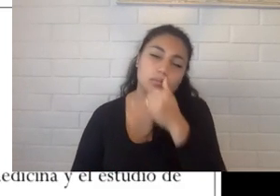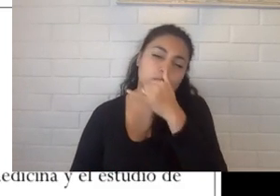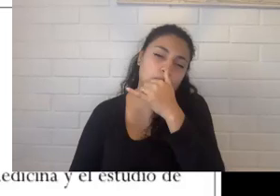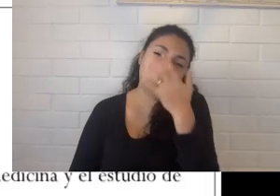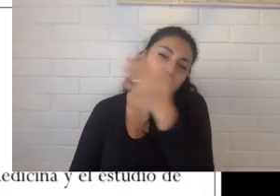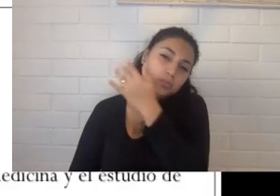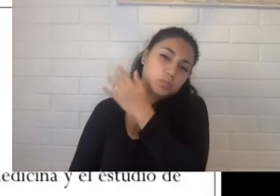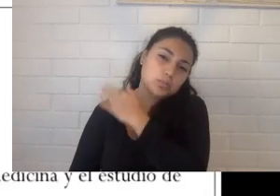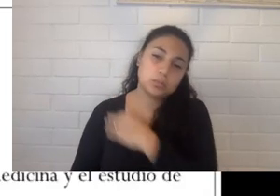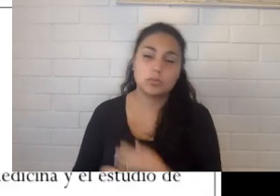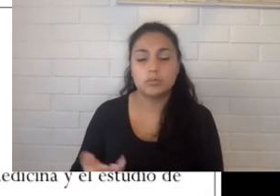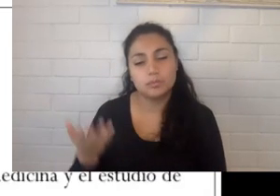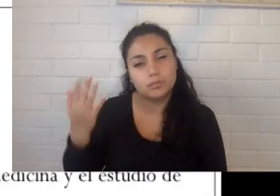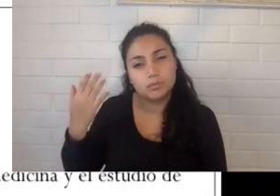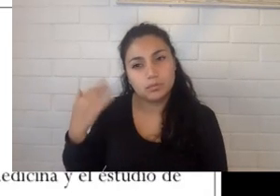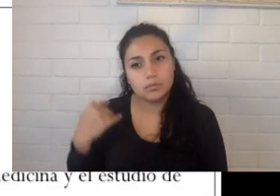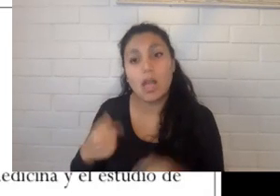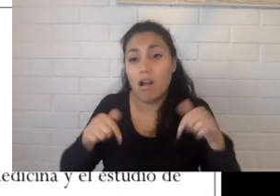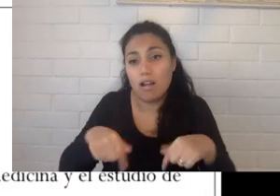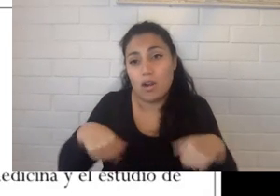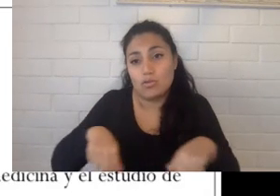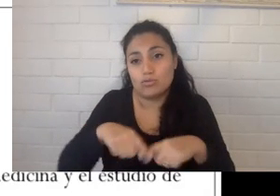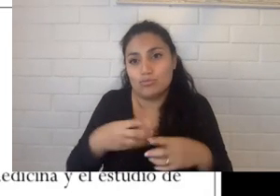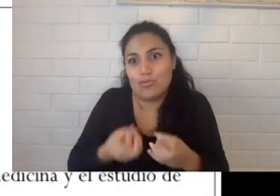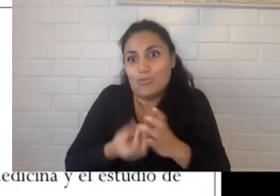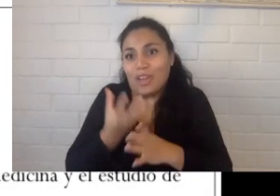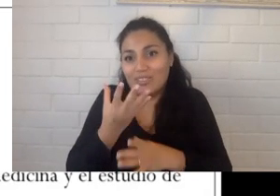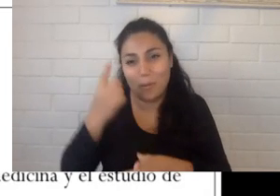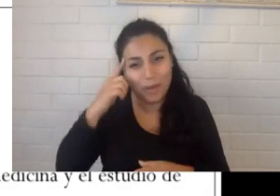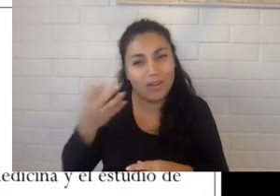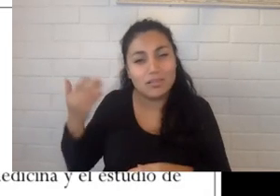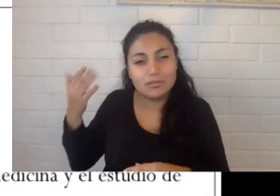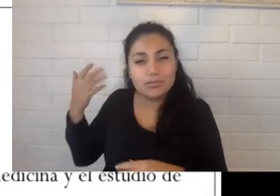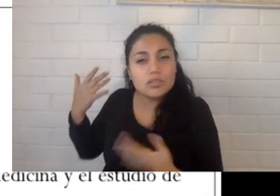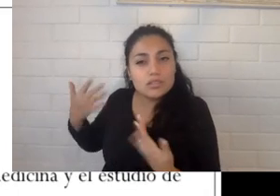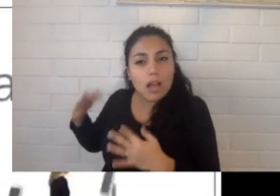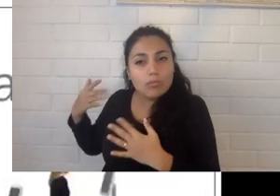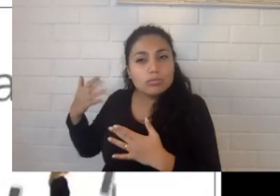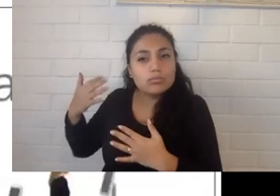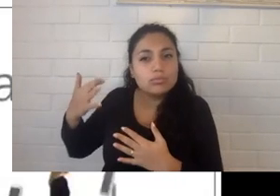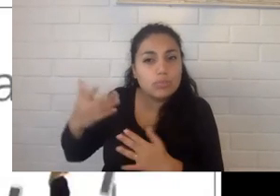tiempo, quizás para nosotros es algo nuevo, pero viene con un desarrollo que tiene harta data.